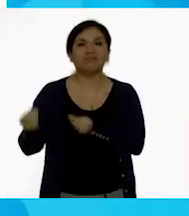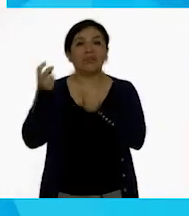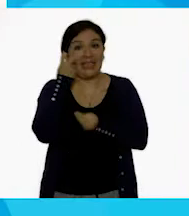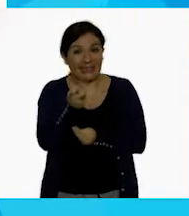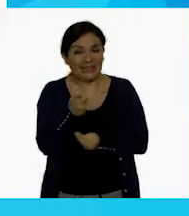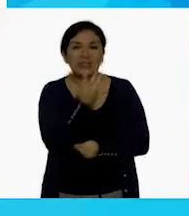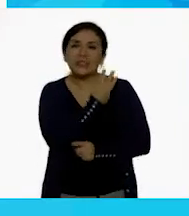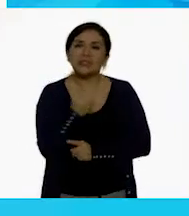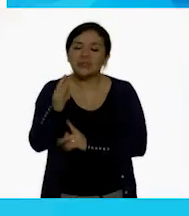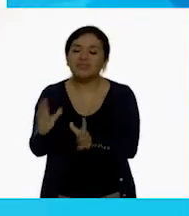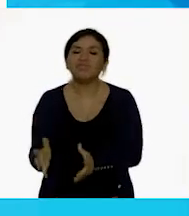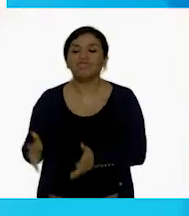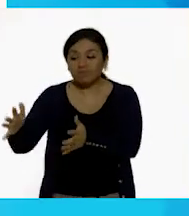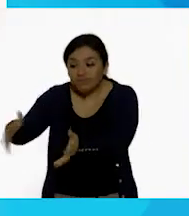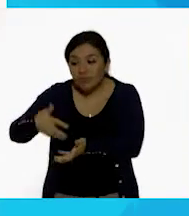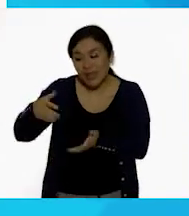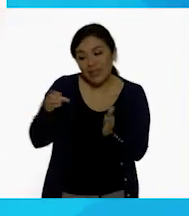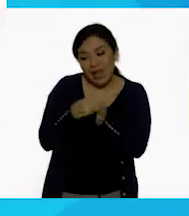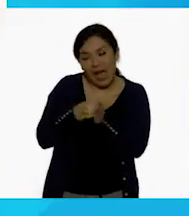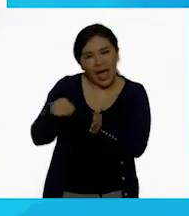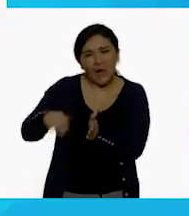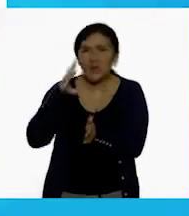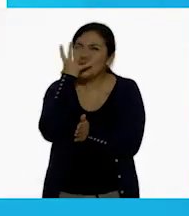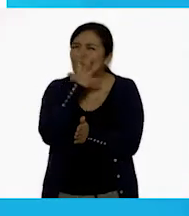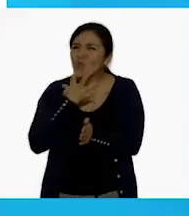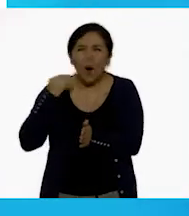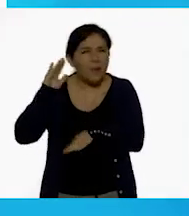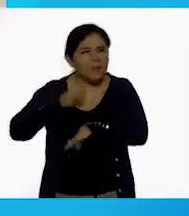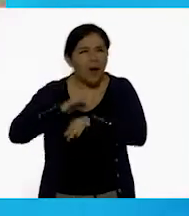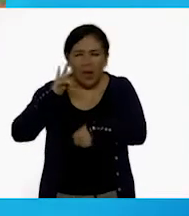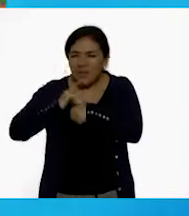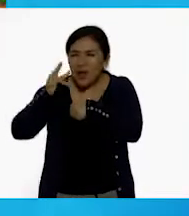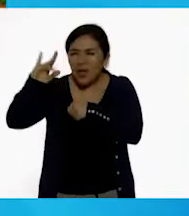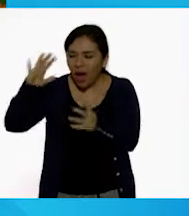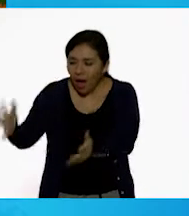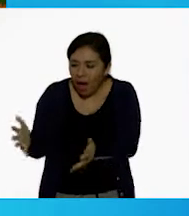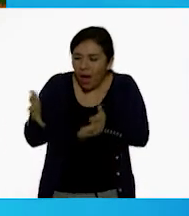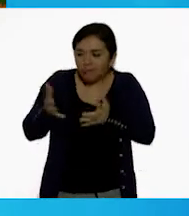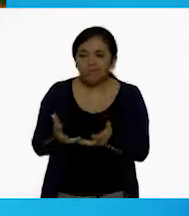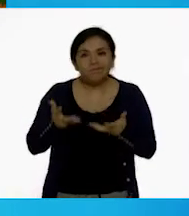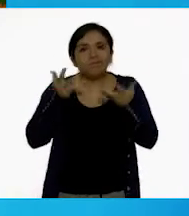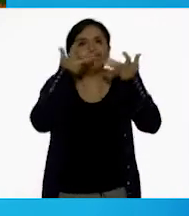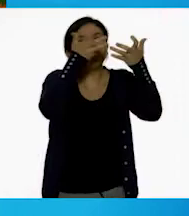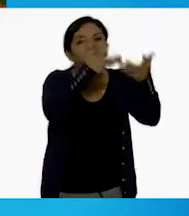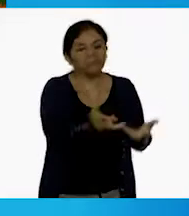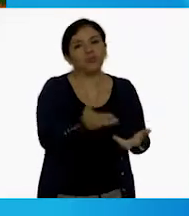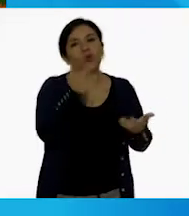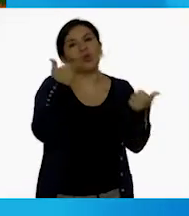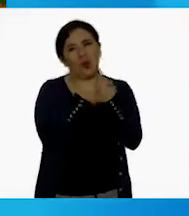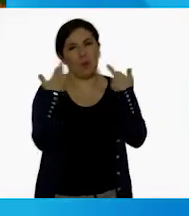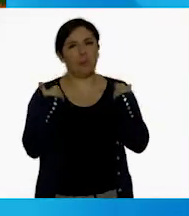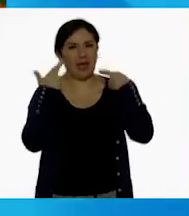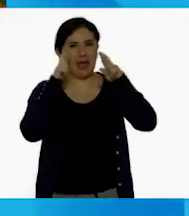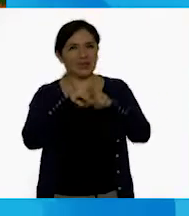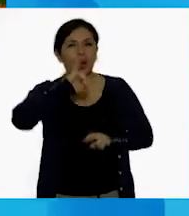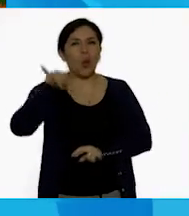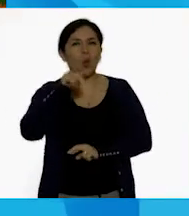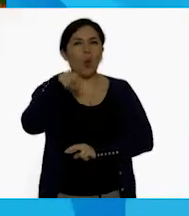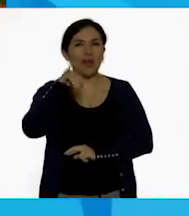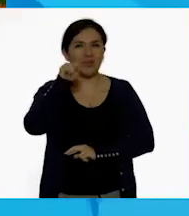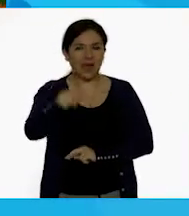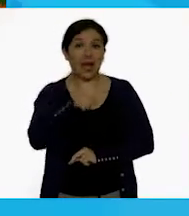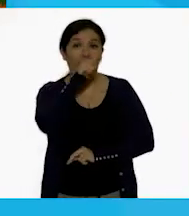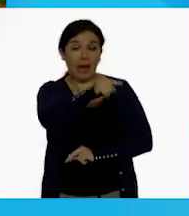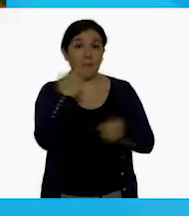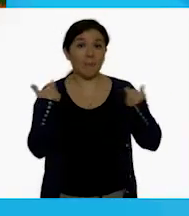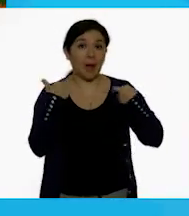así lo hicieron. Recogieron la hermosa caja reluciente y la llevaron a la clase con su maestra Juanita, que